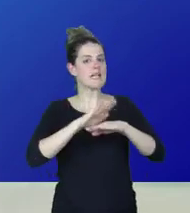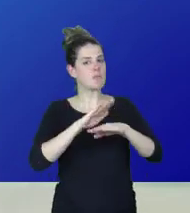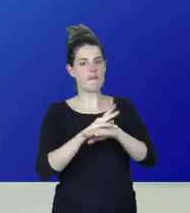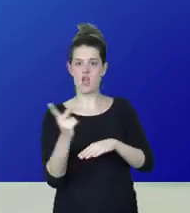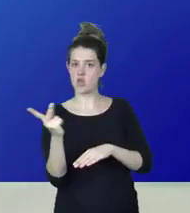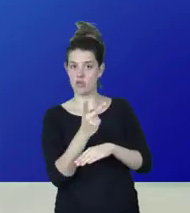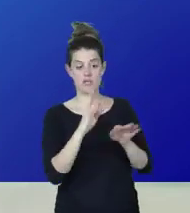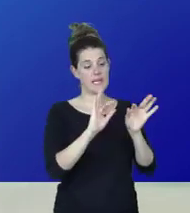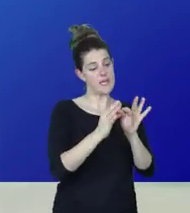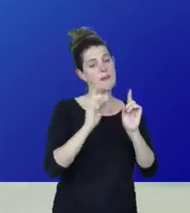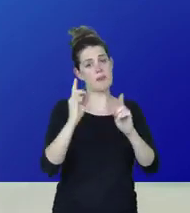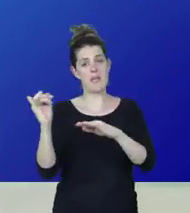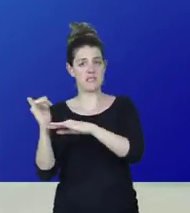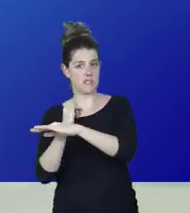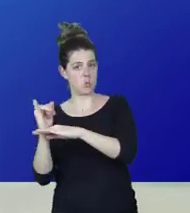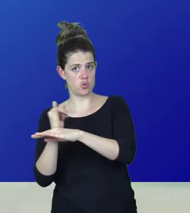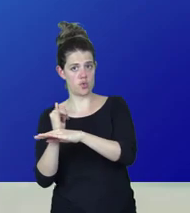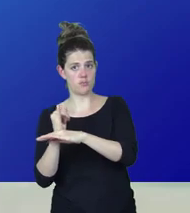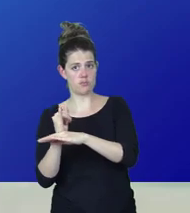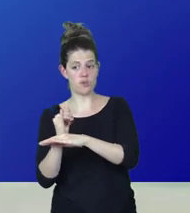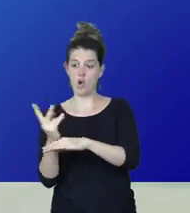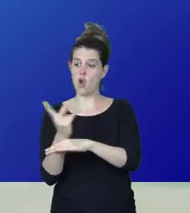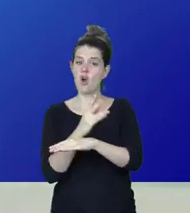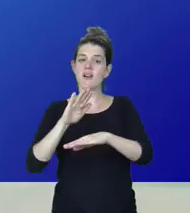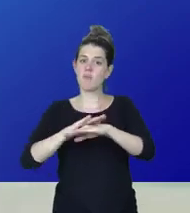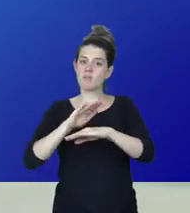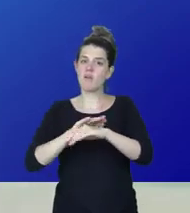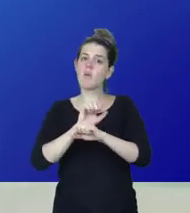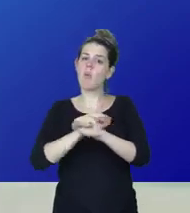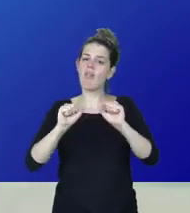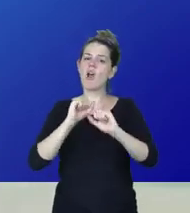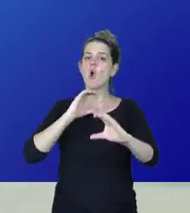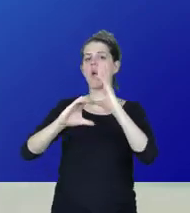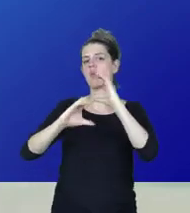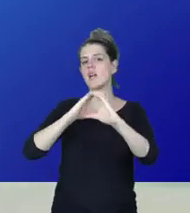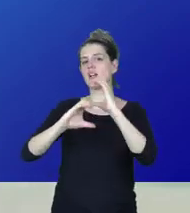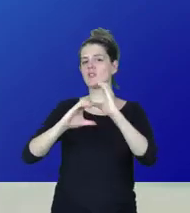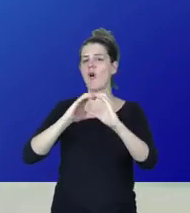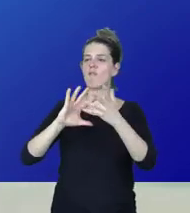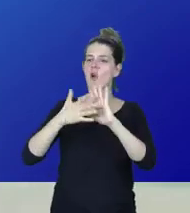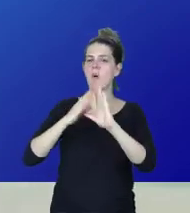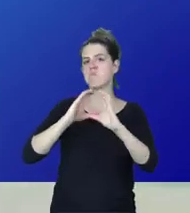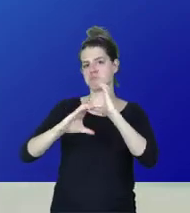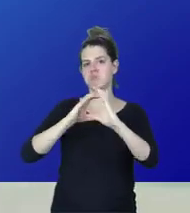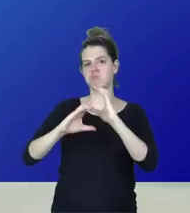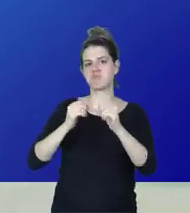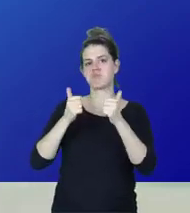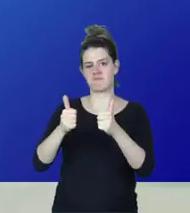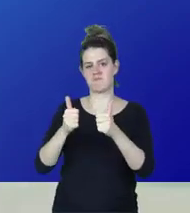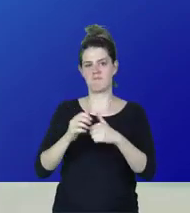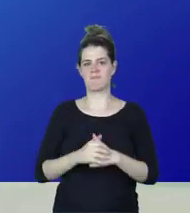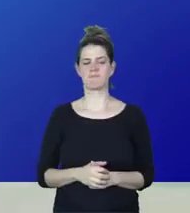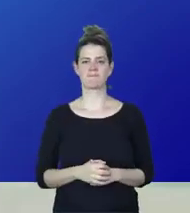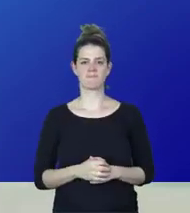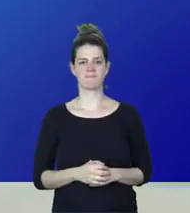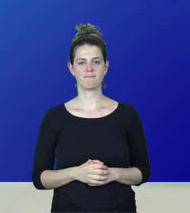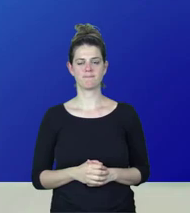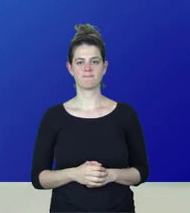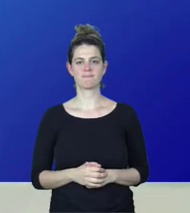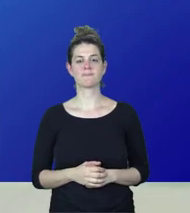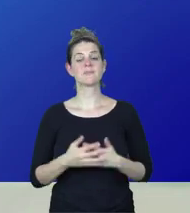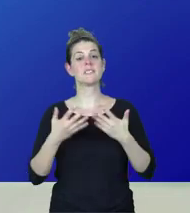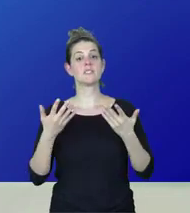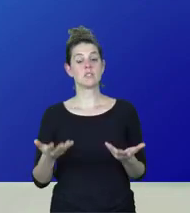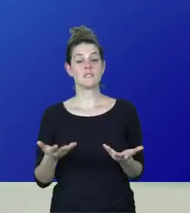ambas partes, de la institución y del intérprete, de poder hacer fluir la comunicación entre los que son partes de la